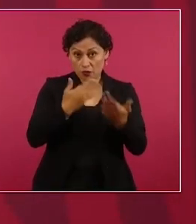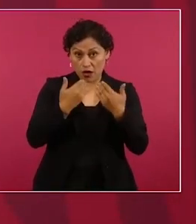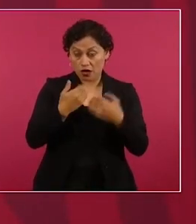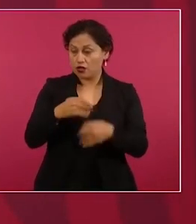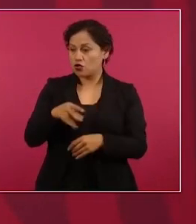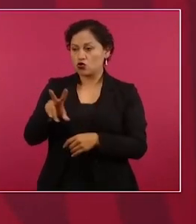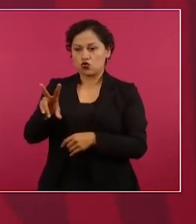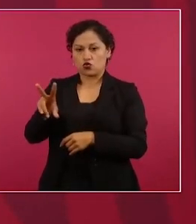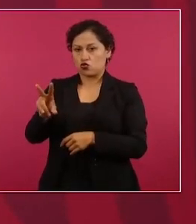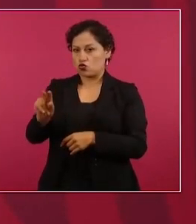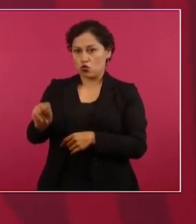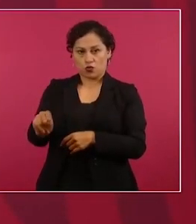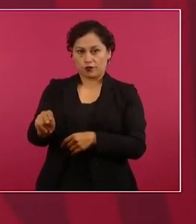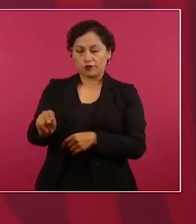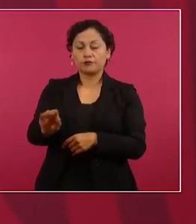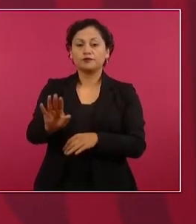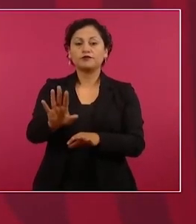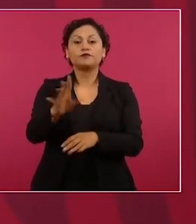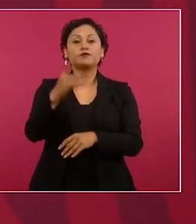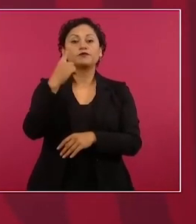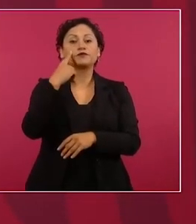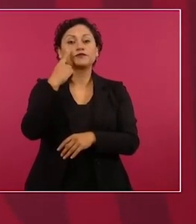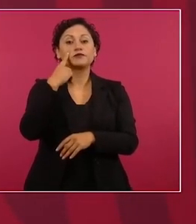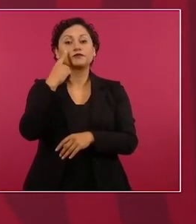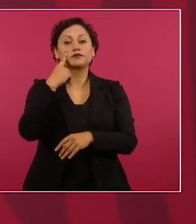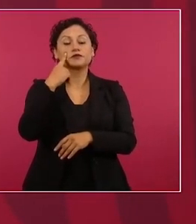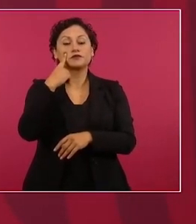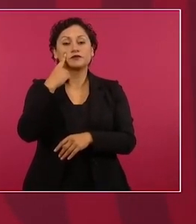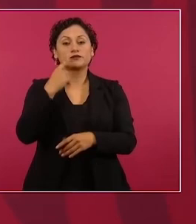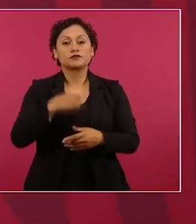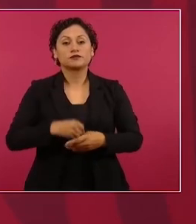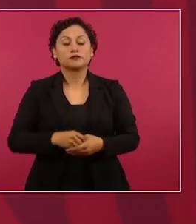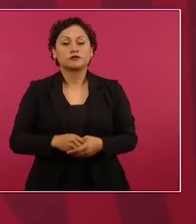O sea, se actuó a partir